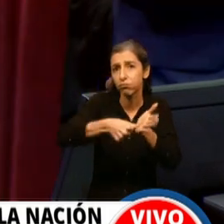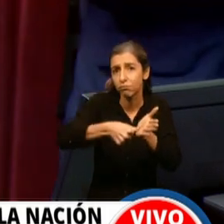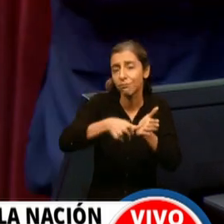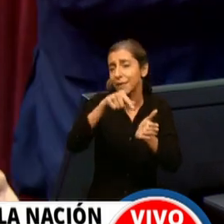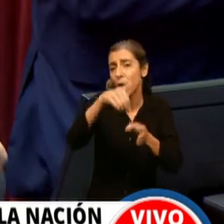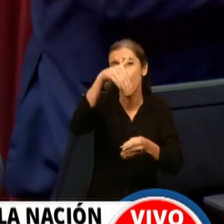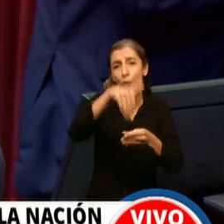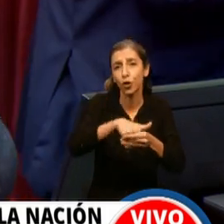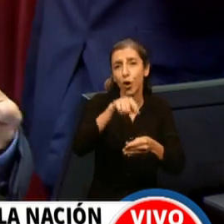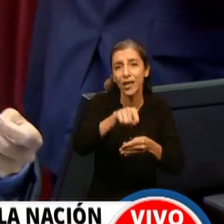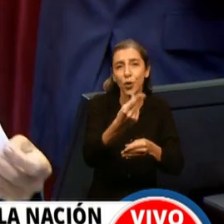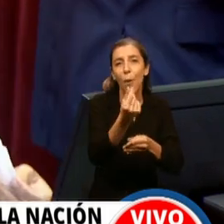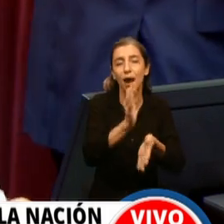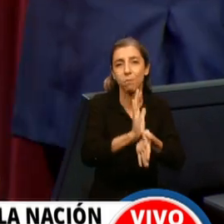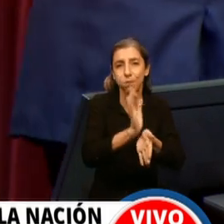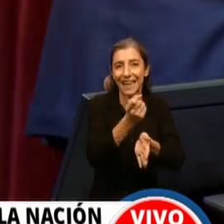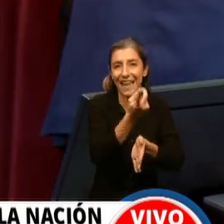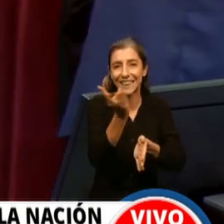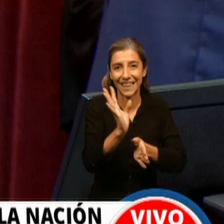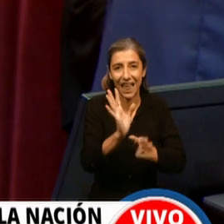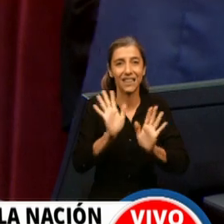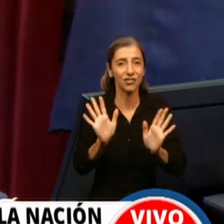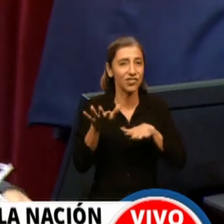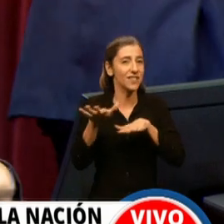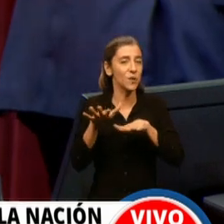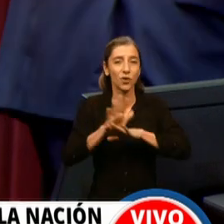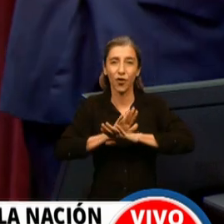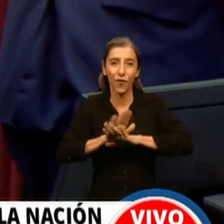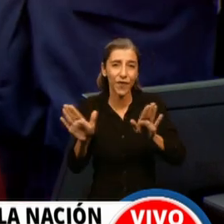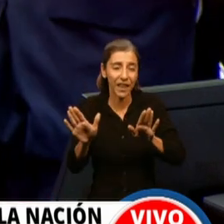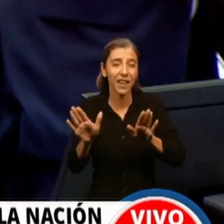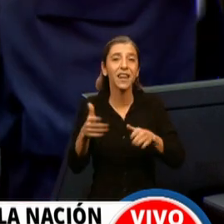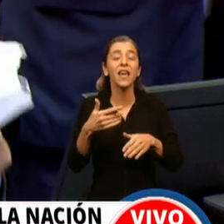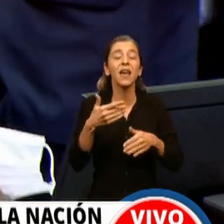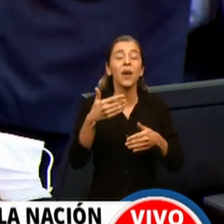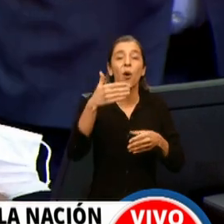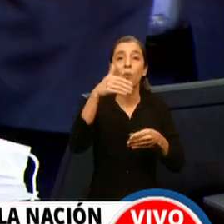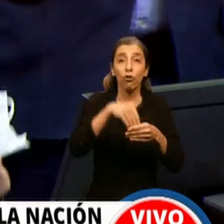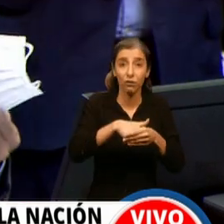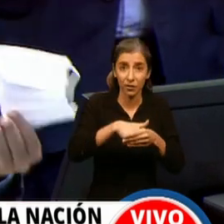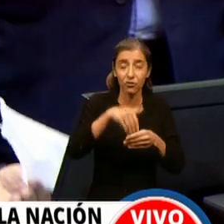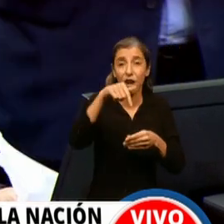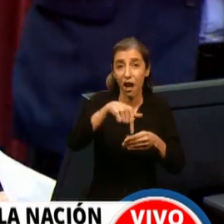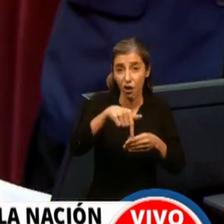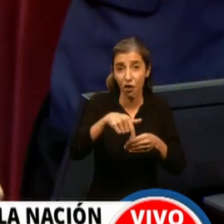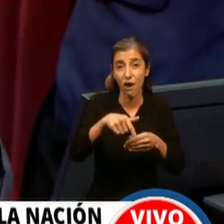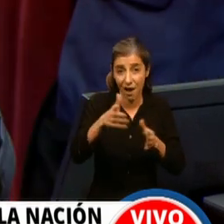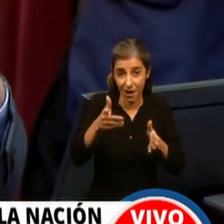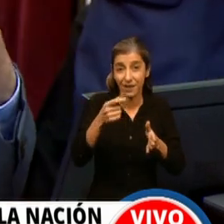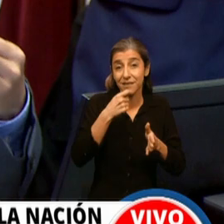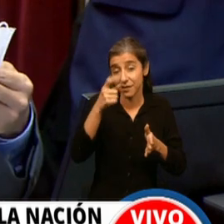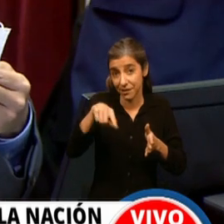parece para terminar con esta situación ponemos en votación en general el proyecto de ley